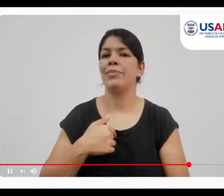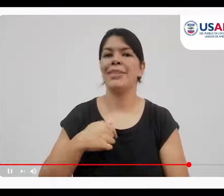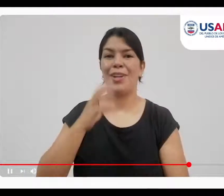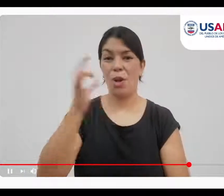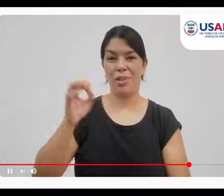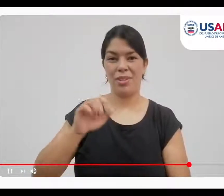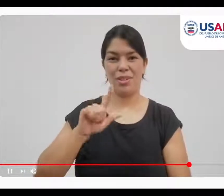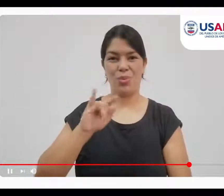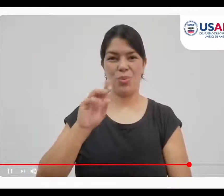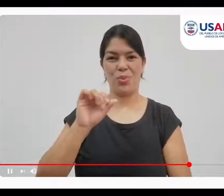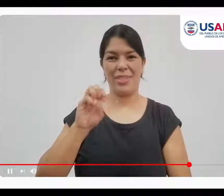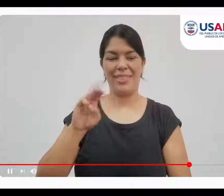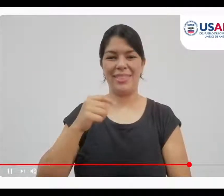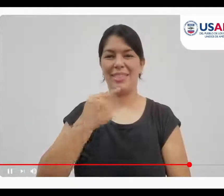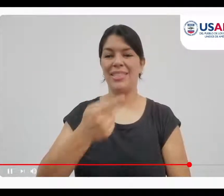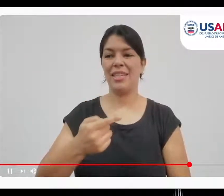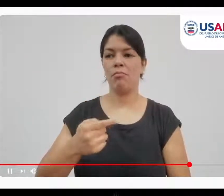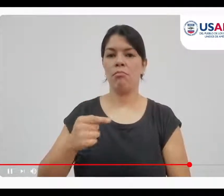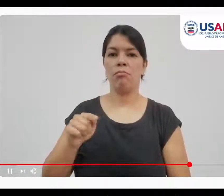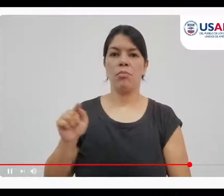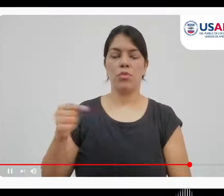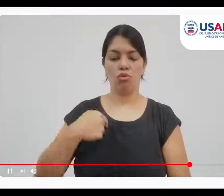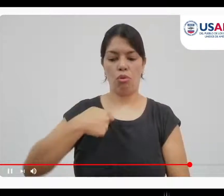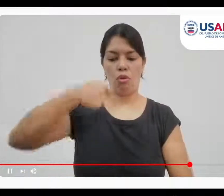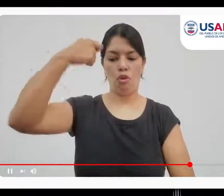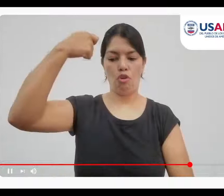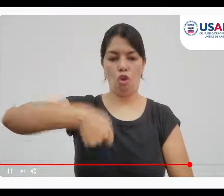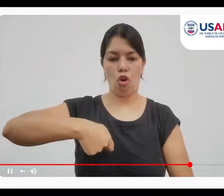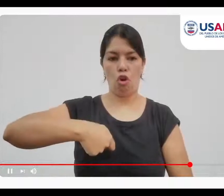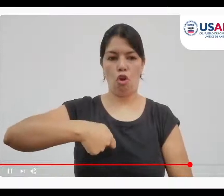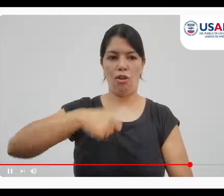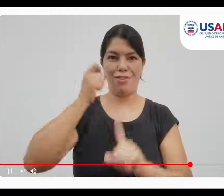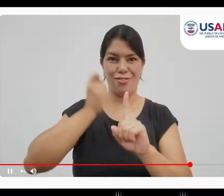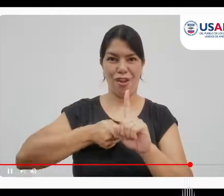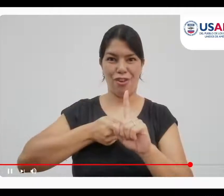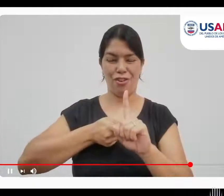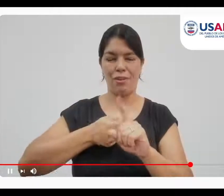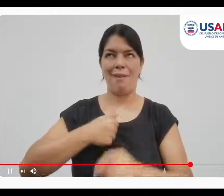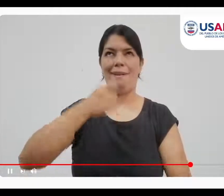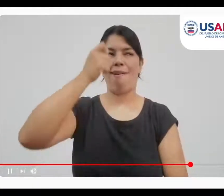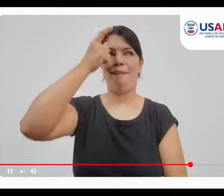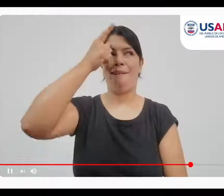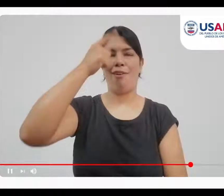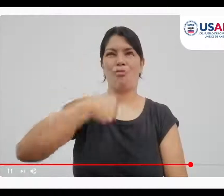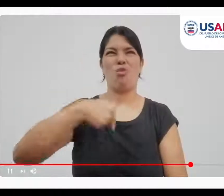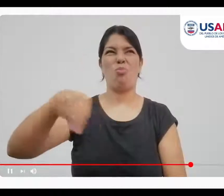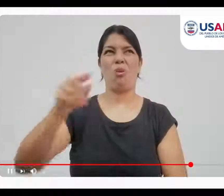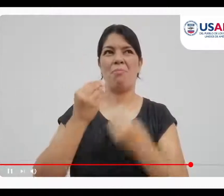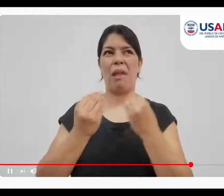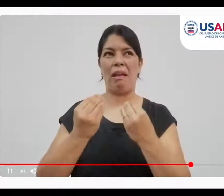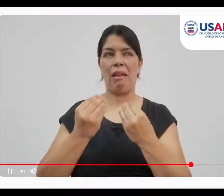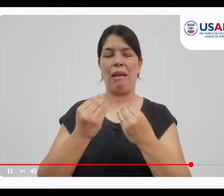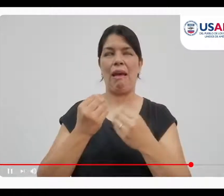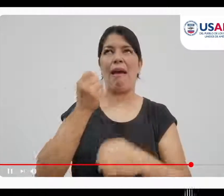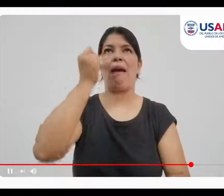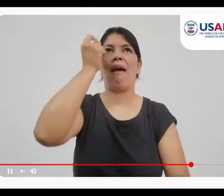rol, va a ser más fácil la participación. El entender el yo que voy a hacer allá, yo creo que es lo fundamental para una buena